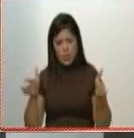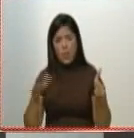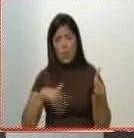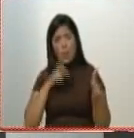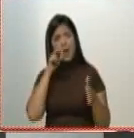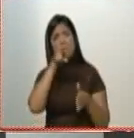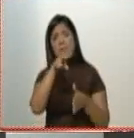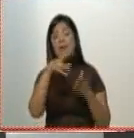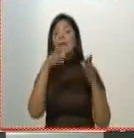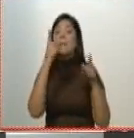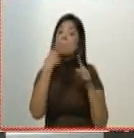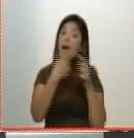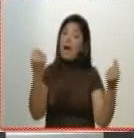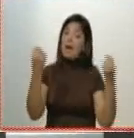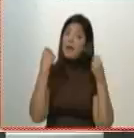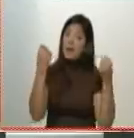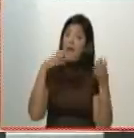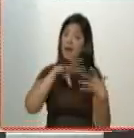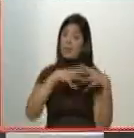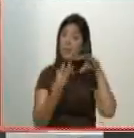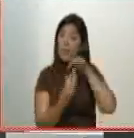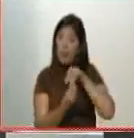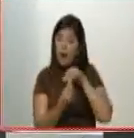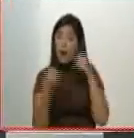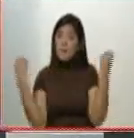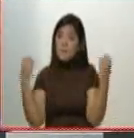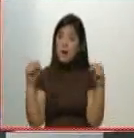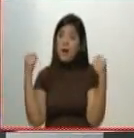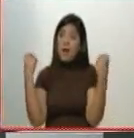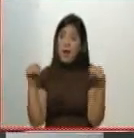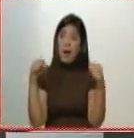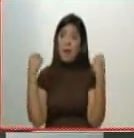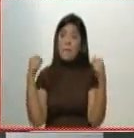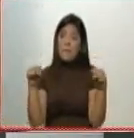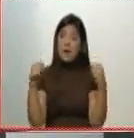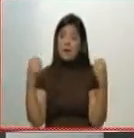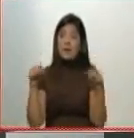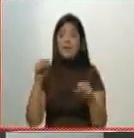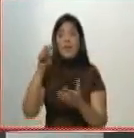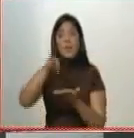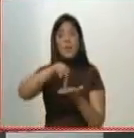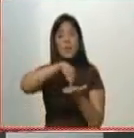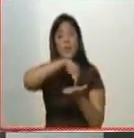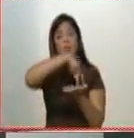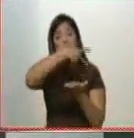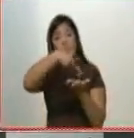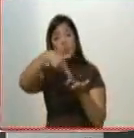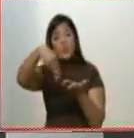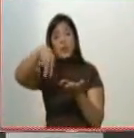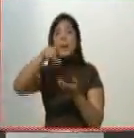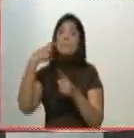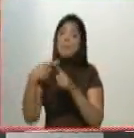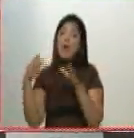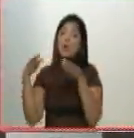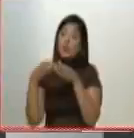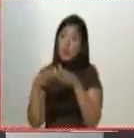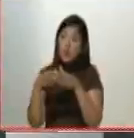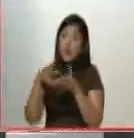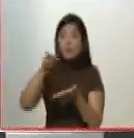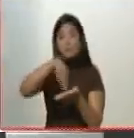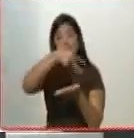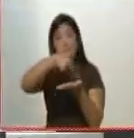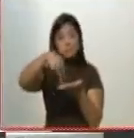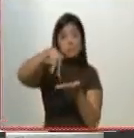espacio y el gimnasio que se ha adecuado para la práctica de la gimnasia rítmica y parte de la selección nacional de la gimnasia